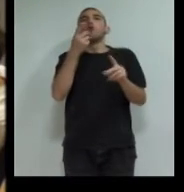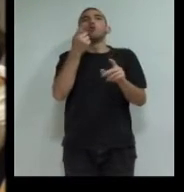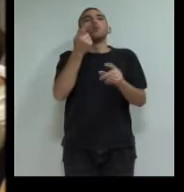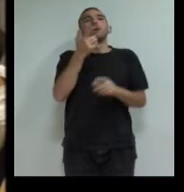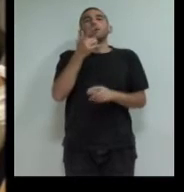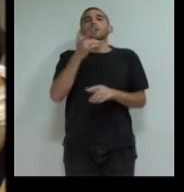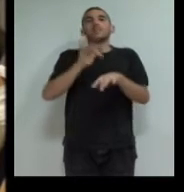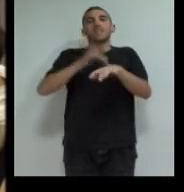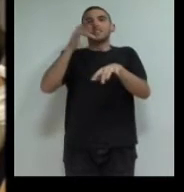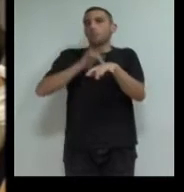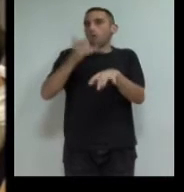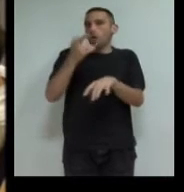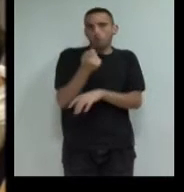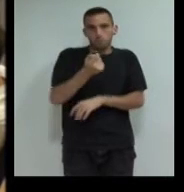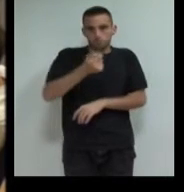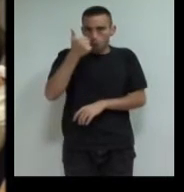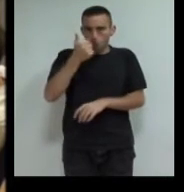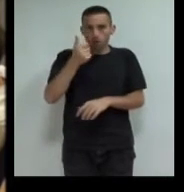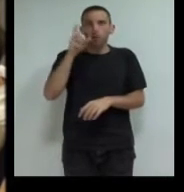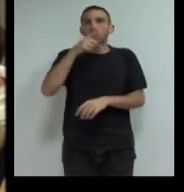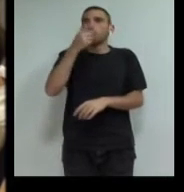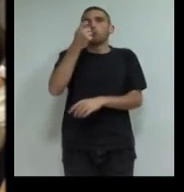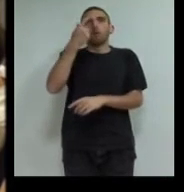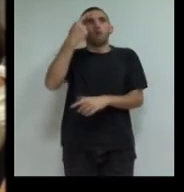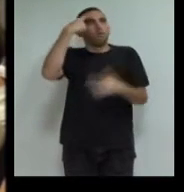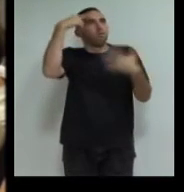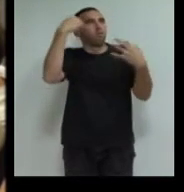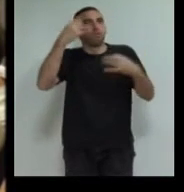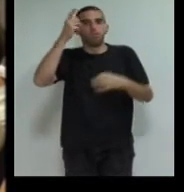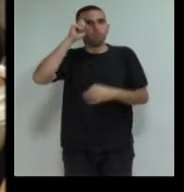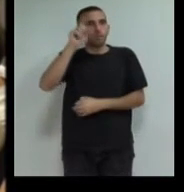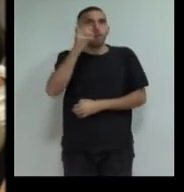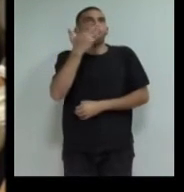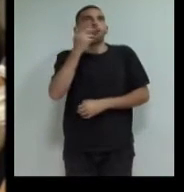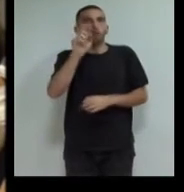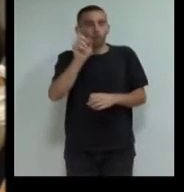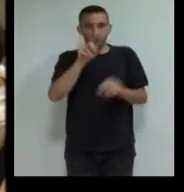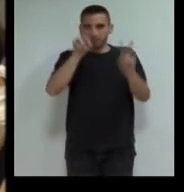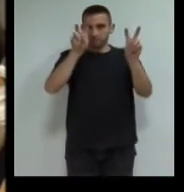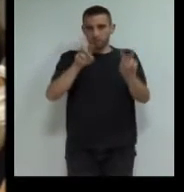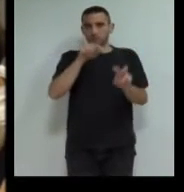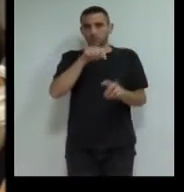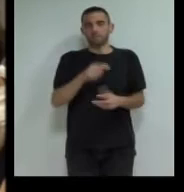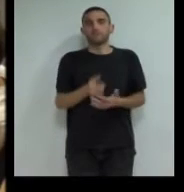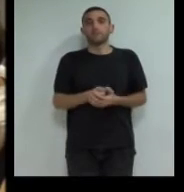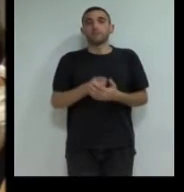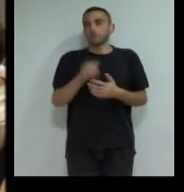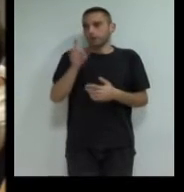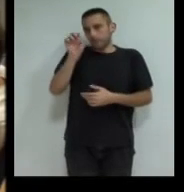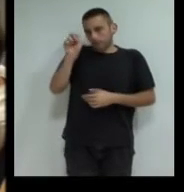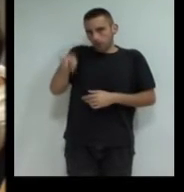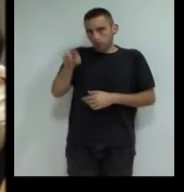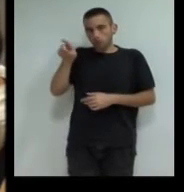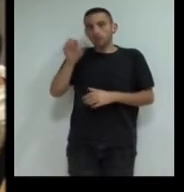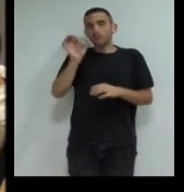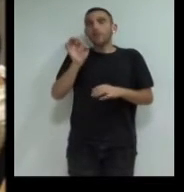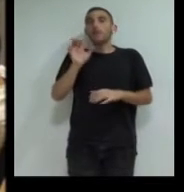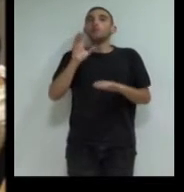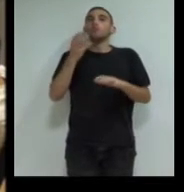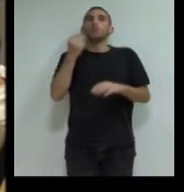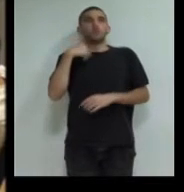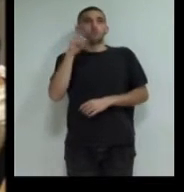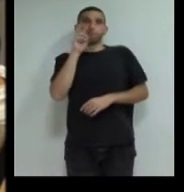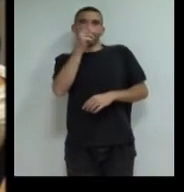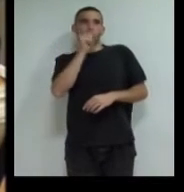y la ignorancia que hay sobre esto. Es cierto. Pero también es cierto que yo, a pesar de esa insensibilidad,